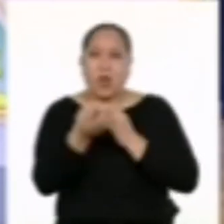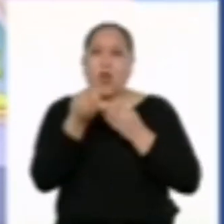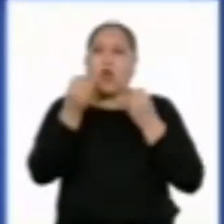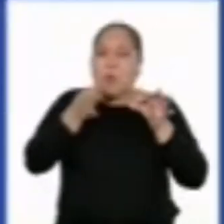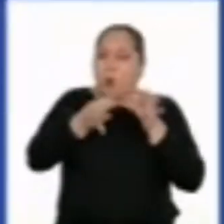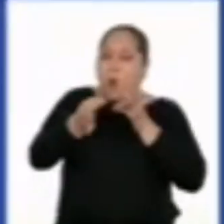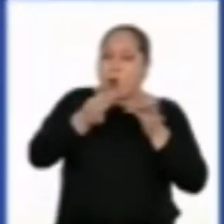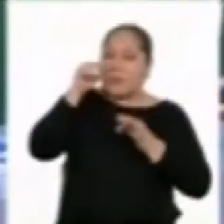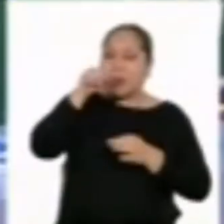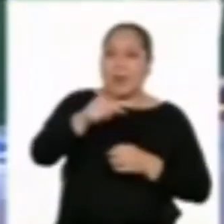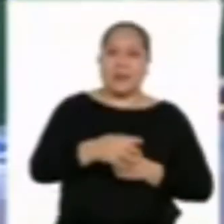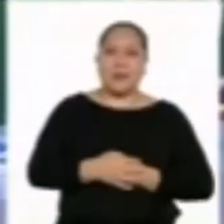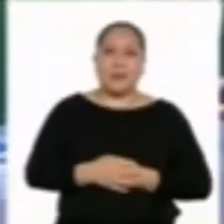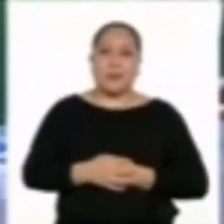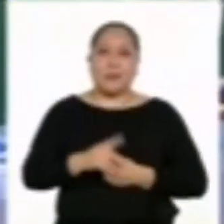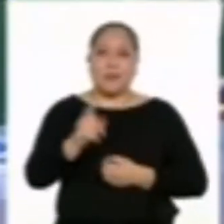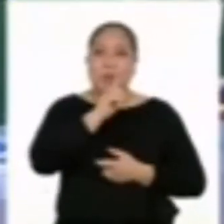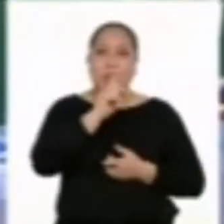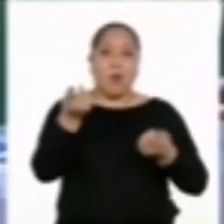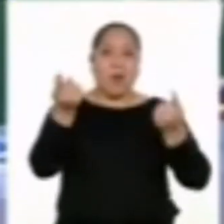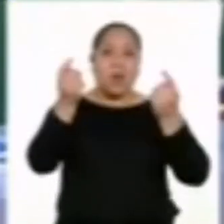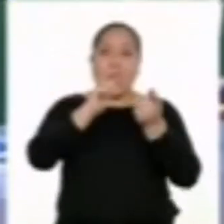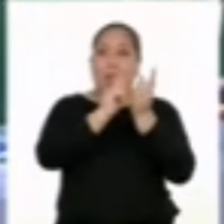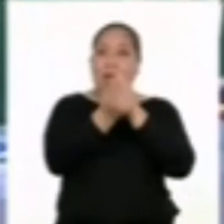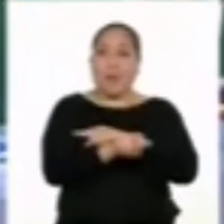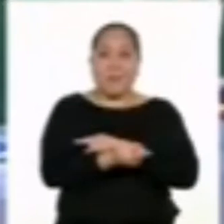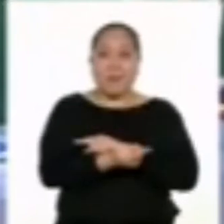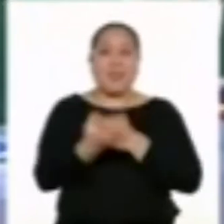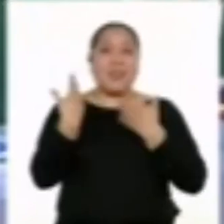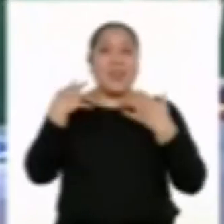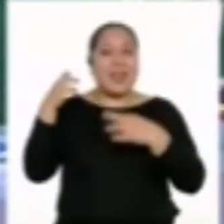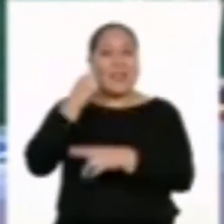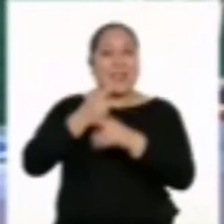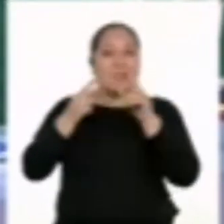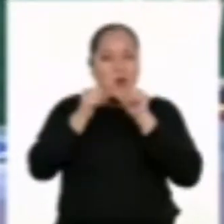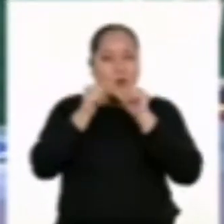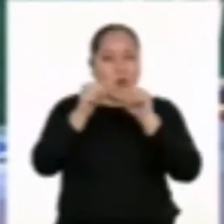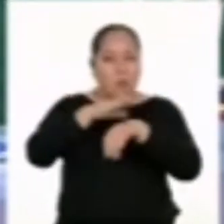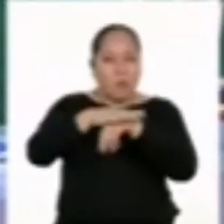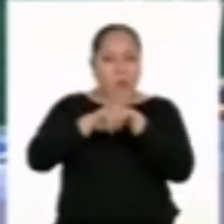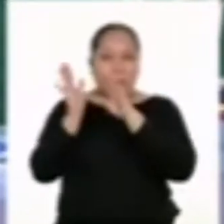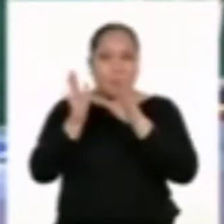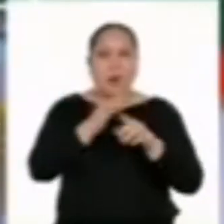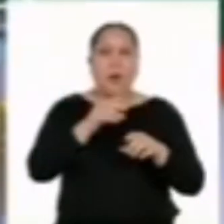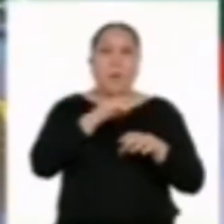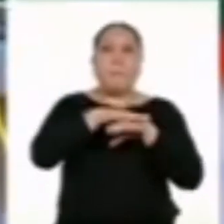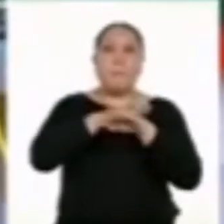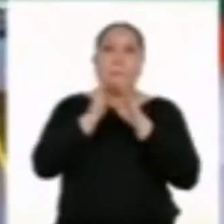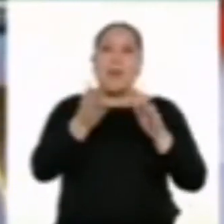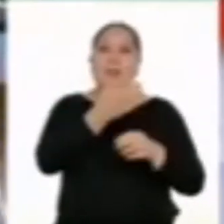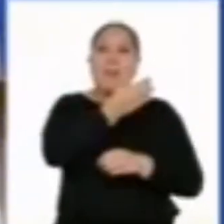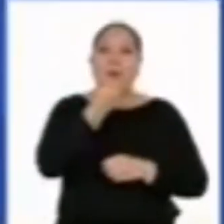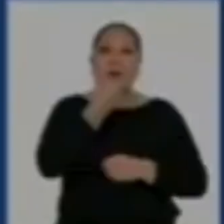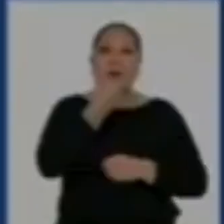lo describiremos. No cambien de canal, que ya volvemos para seguir planificando nuestro plan de mejora.